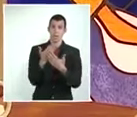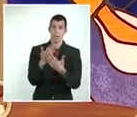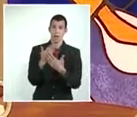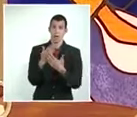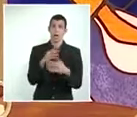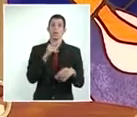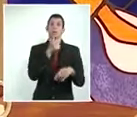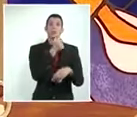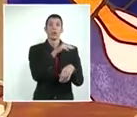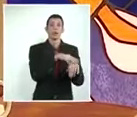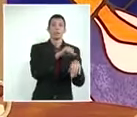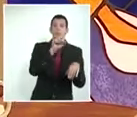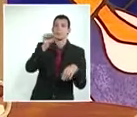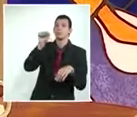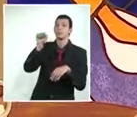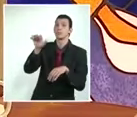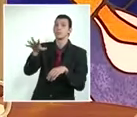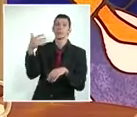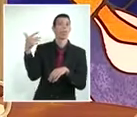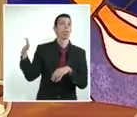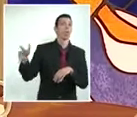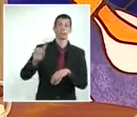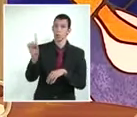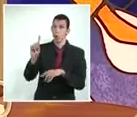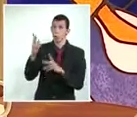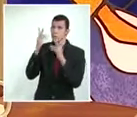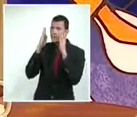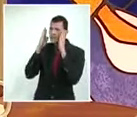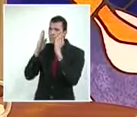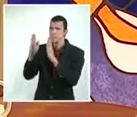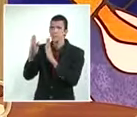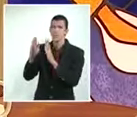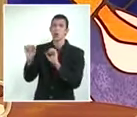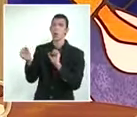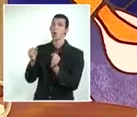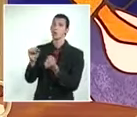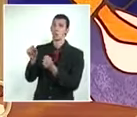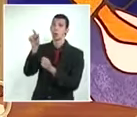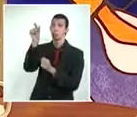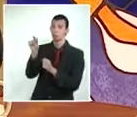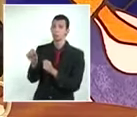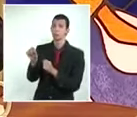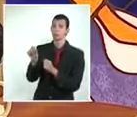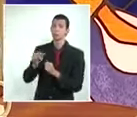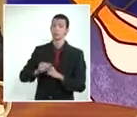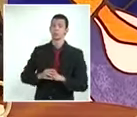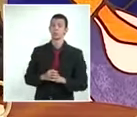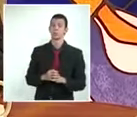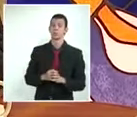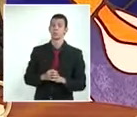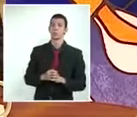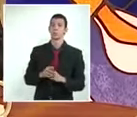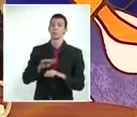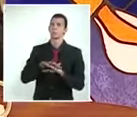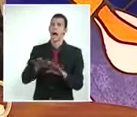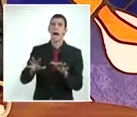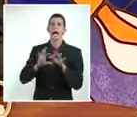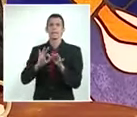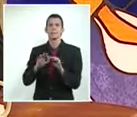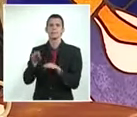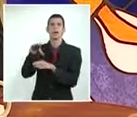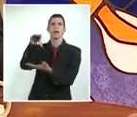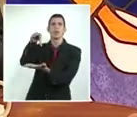es un aislamiento controlado, con un control sanitario y donde van a tener, por supuesto, el alojamiento,